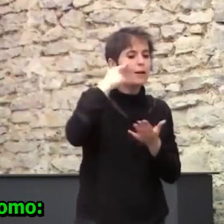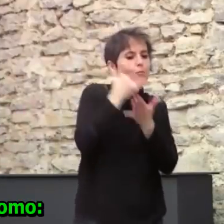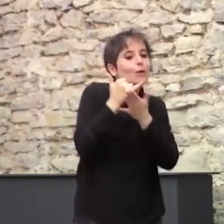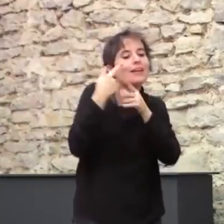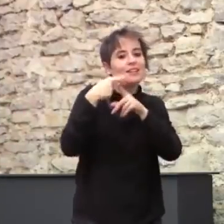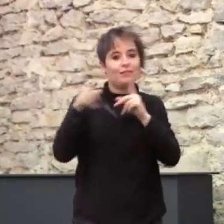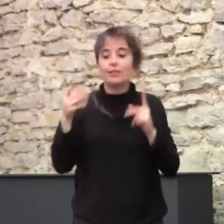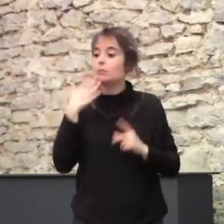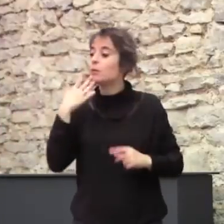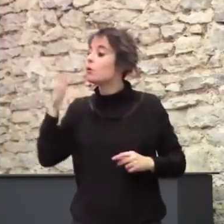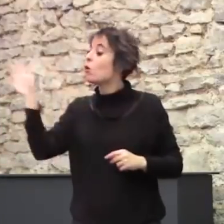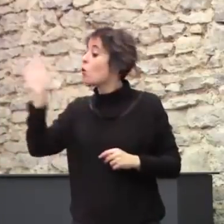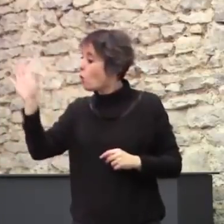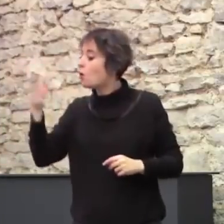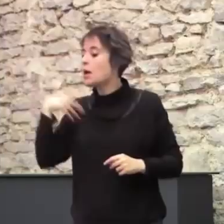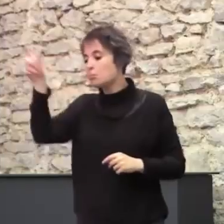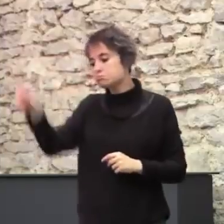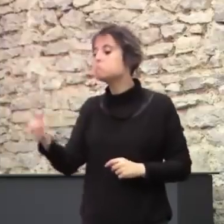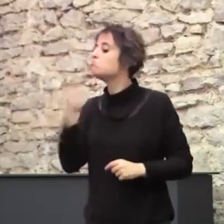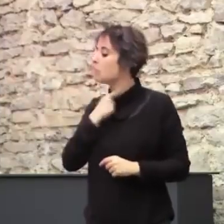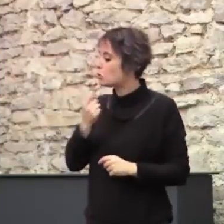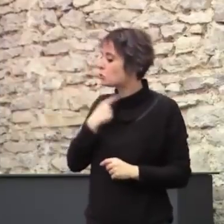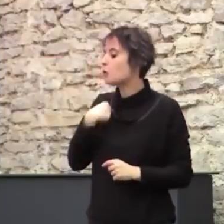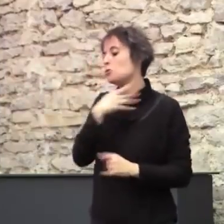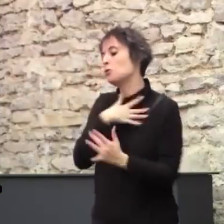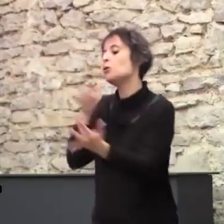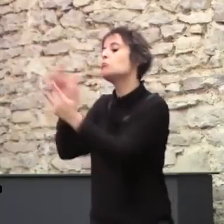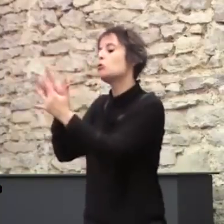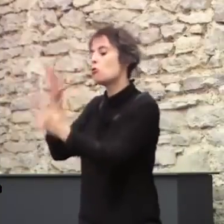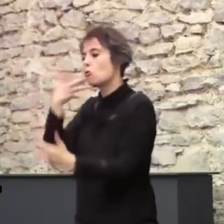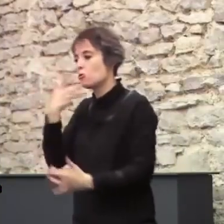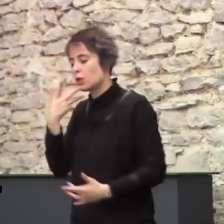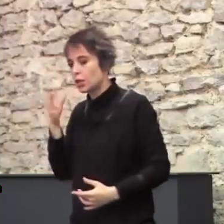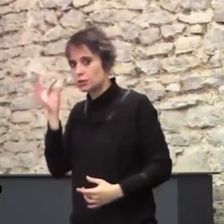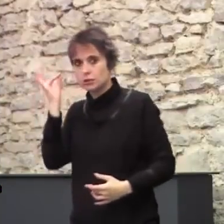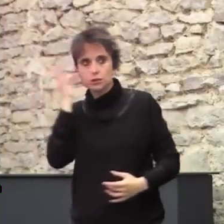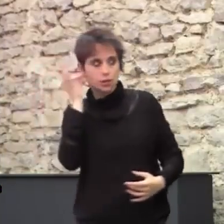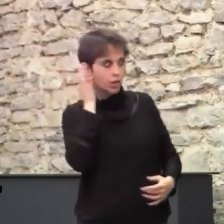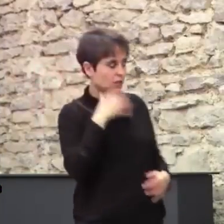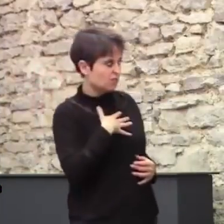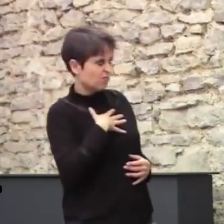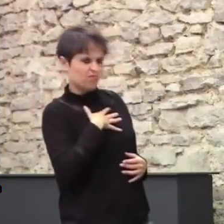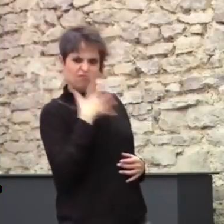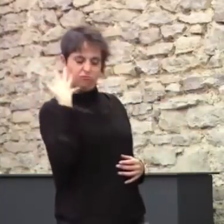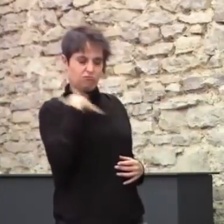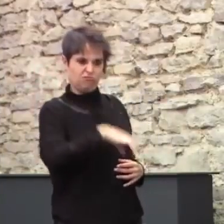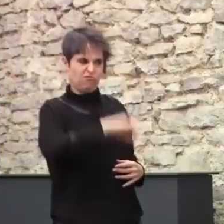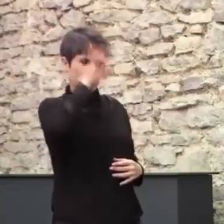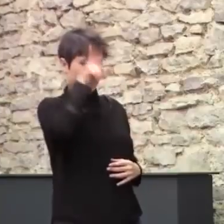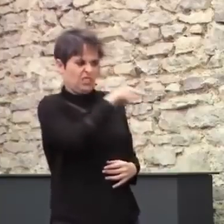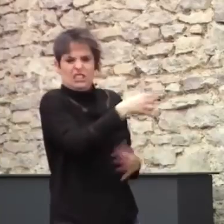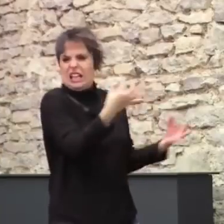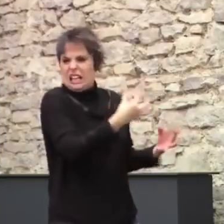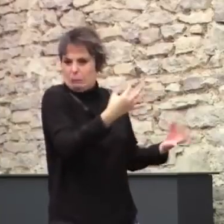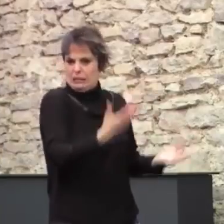por ejemplo, hola, pues me has gustado mucho y me gustaría conocerte mejor, pues la chica es como, ¿vale? Pues alucinan, es como de este